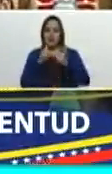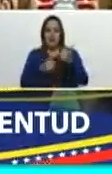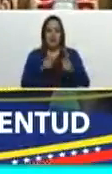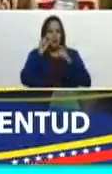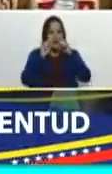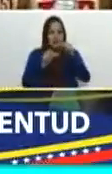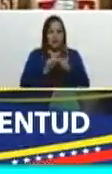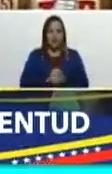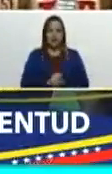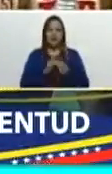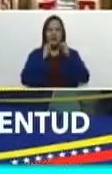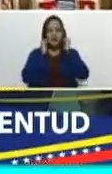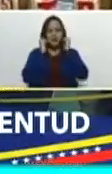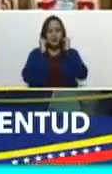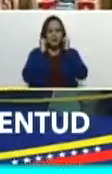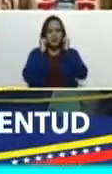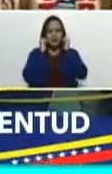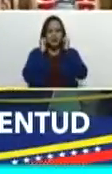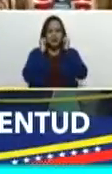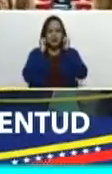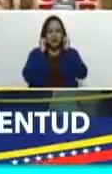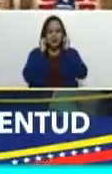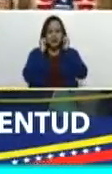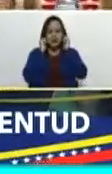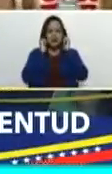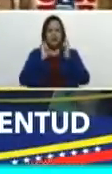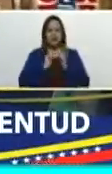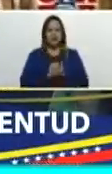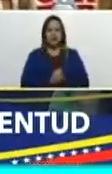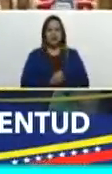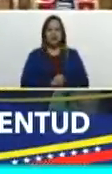yo, que es burlista este muchacho.